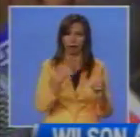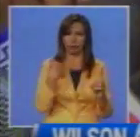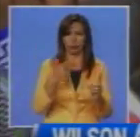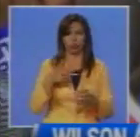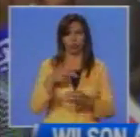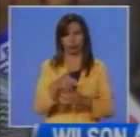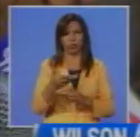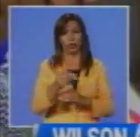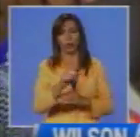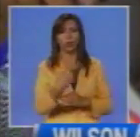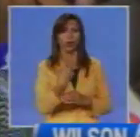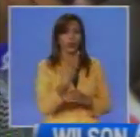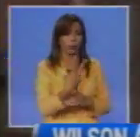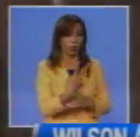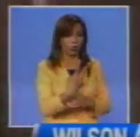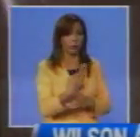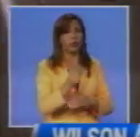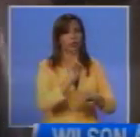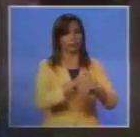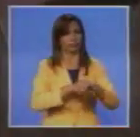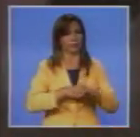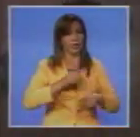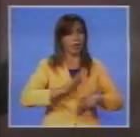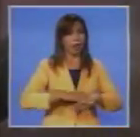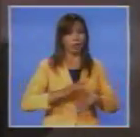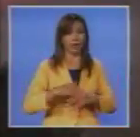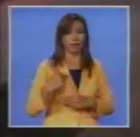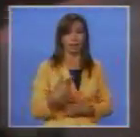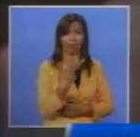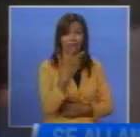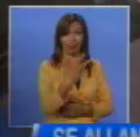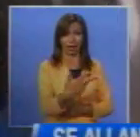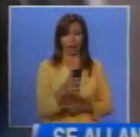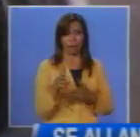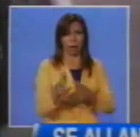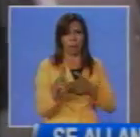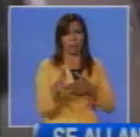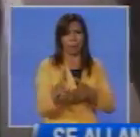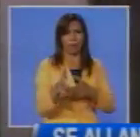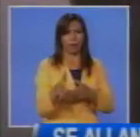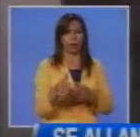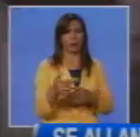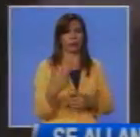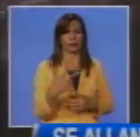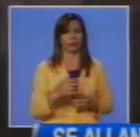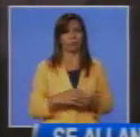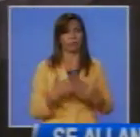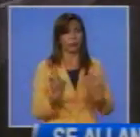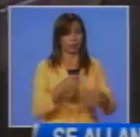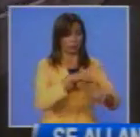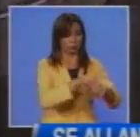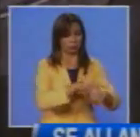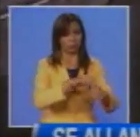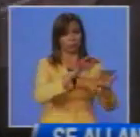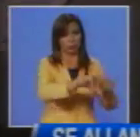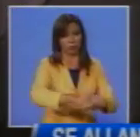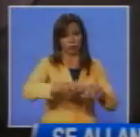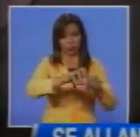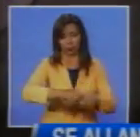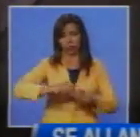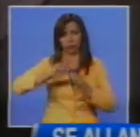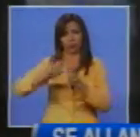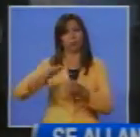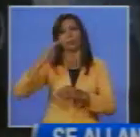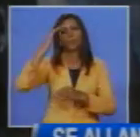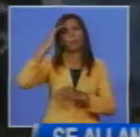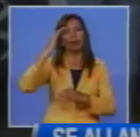vivienda se encontraron tres tipos de armas. Son tres armas de fuego que con la debida cadena de custodia fueron llevadas hasta la policía judicial